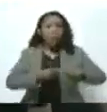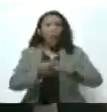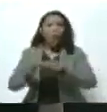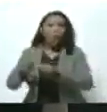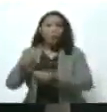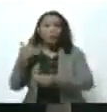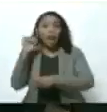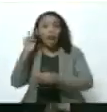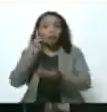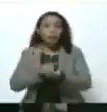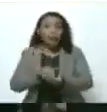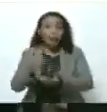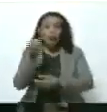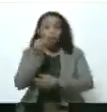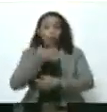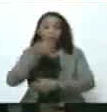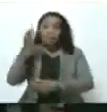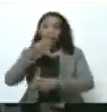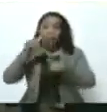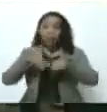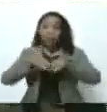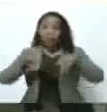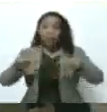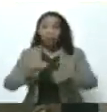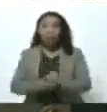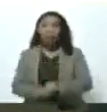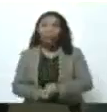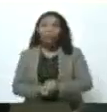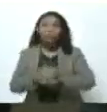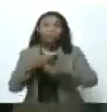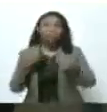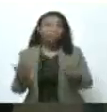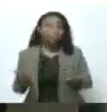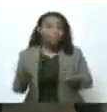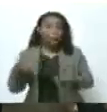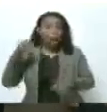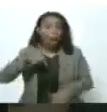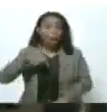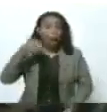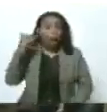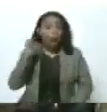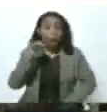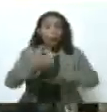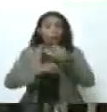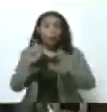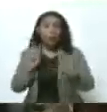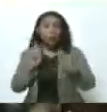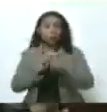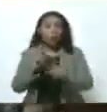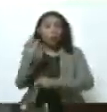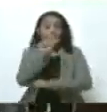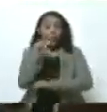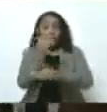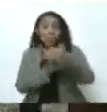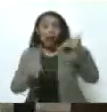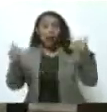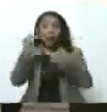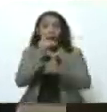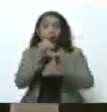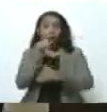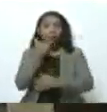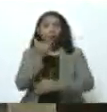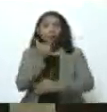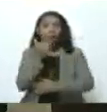está llegando la proteína realmente en el territorio. Así que, bueno, aquí estamos. Se acerca la Semana Mayor, se